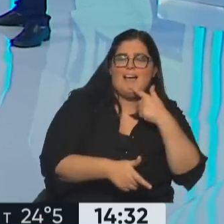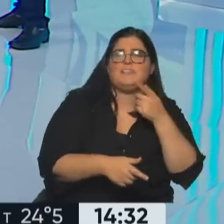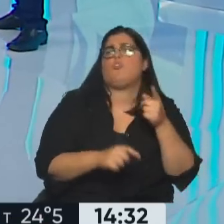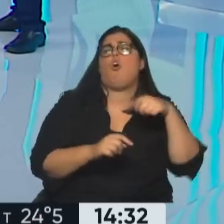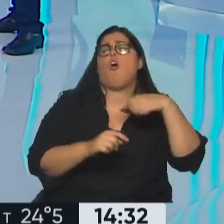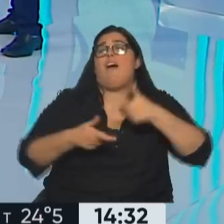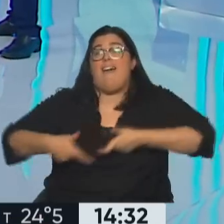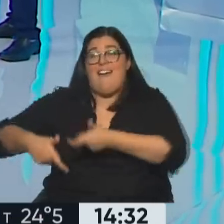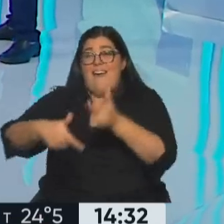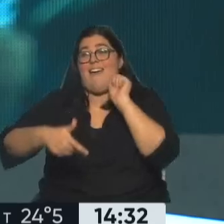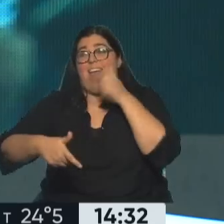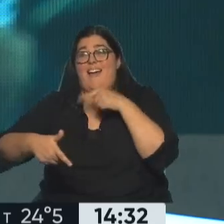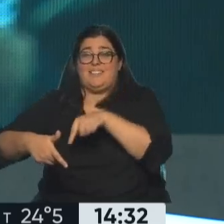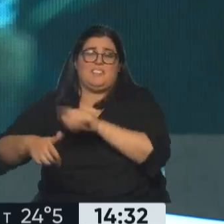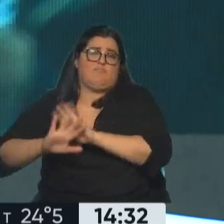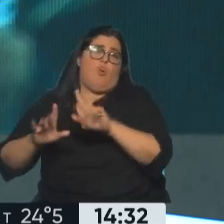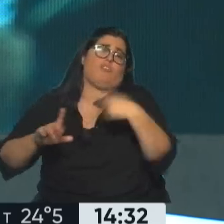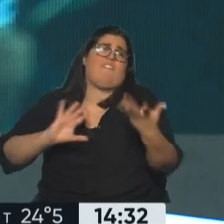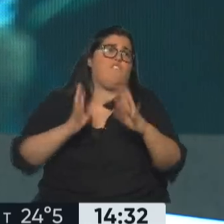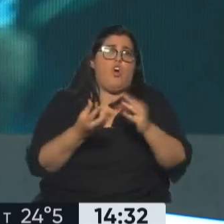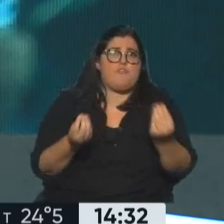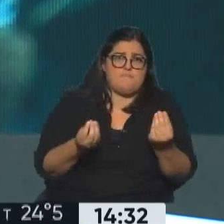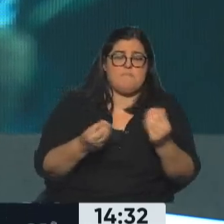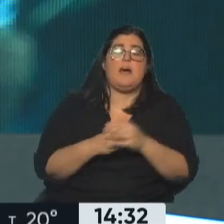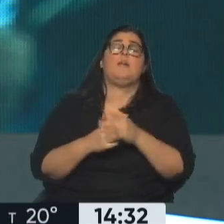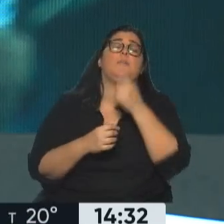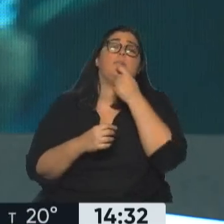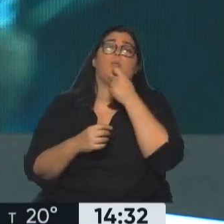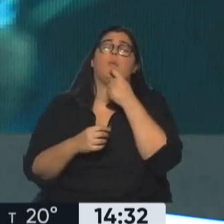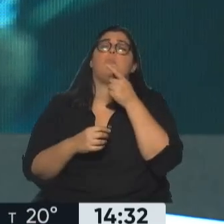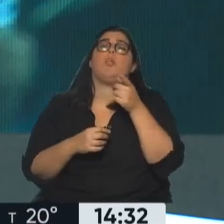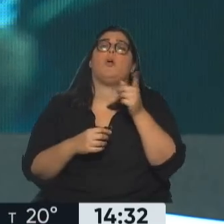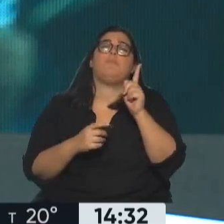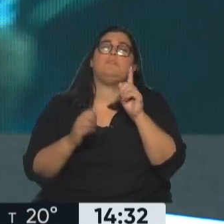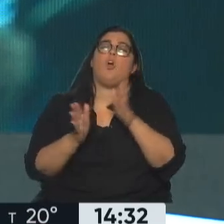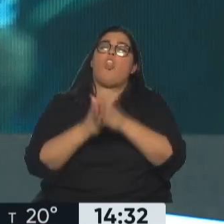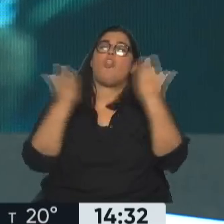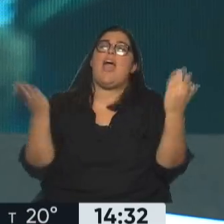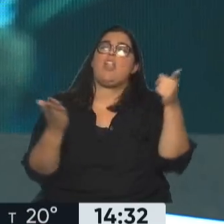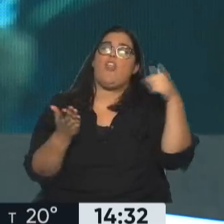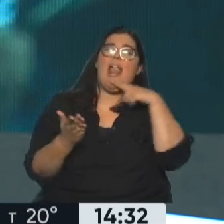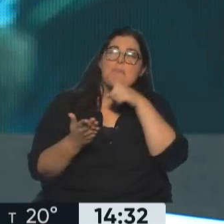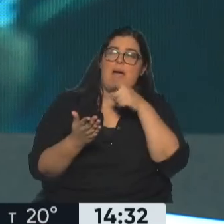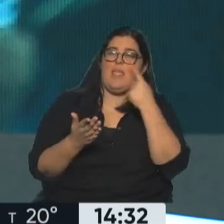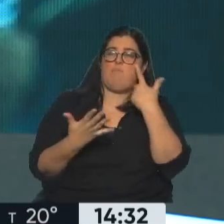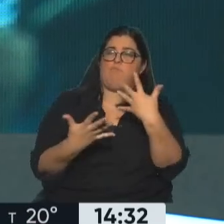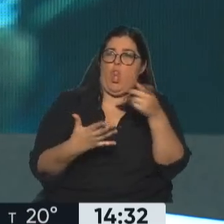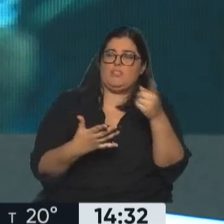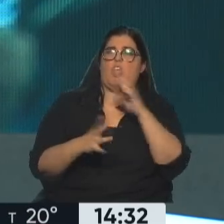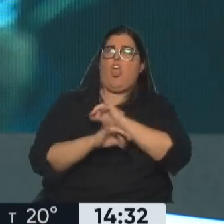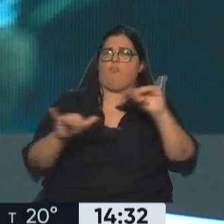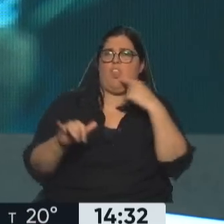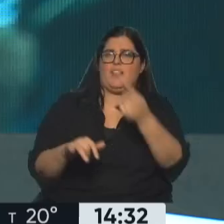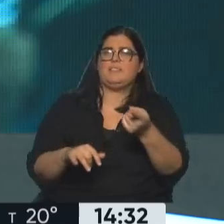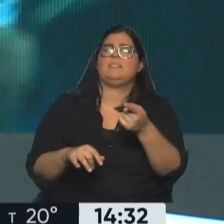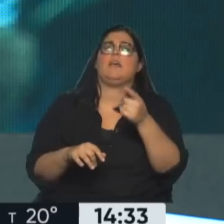gasoducto. Por ejemplo, una de las cuestiones que destacaba uno de los principales diarios alemanes es que, por ejemplo, Alemania no tiene la cantidad